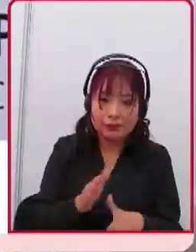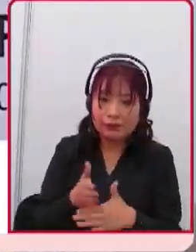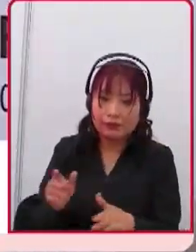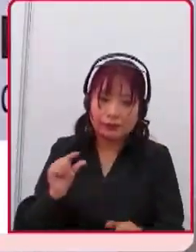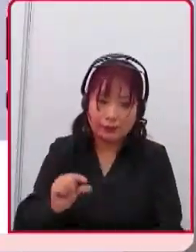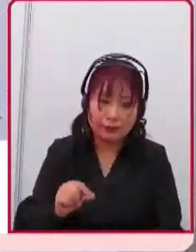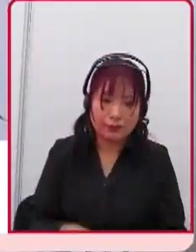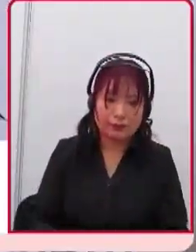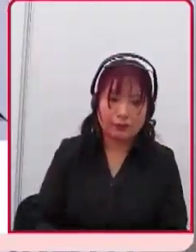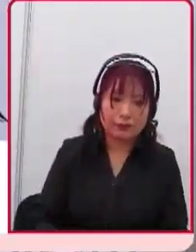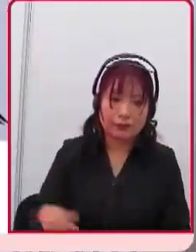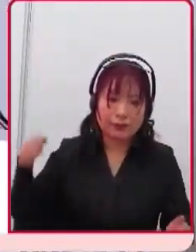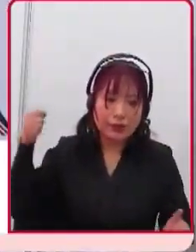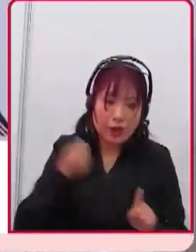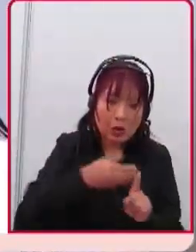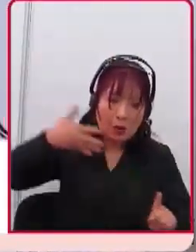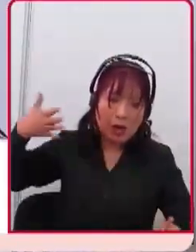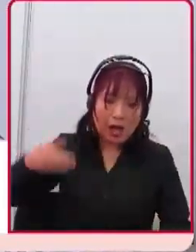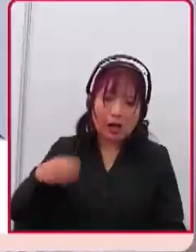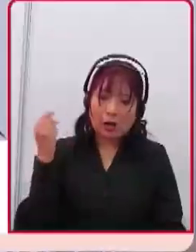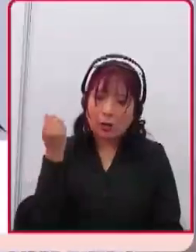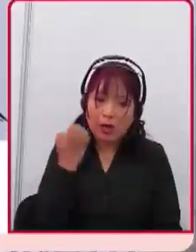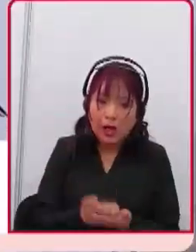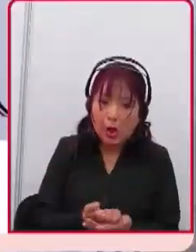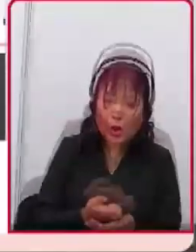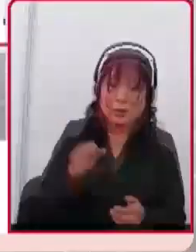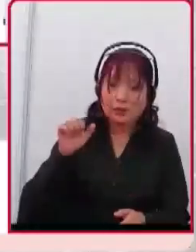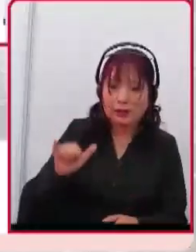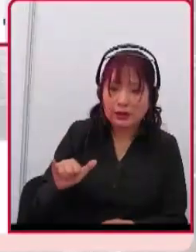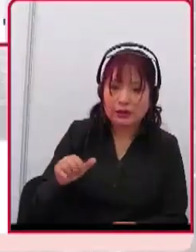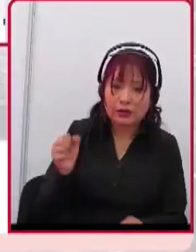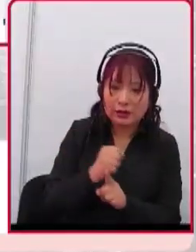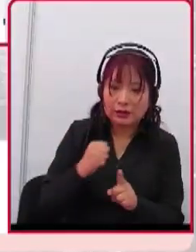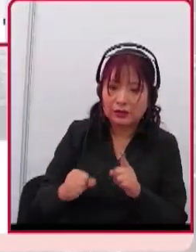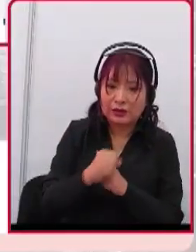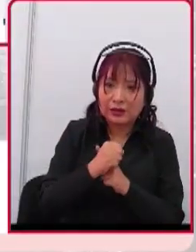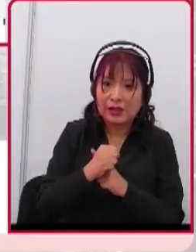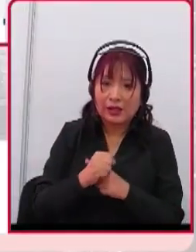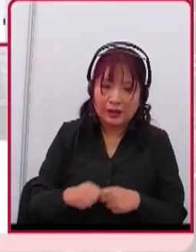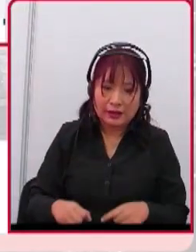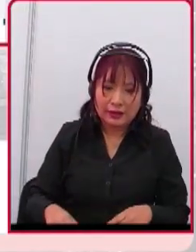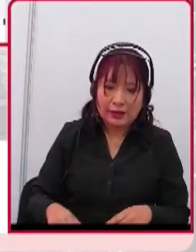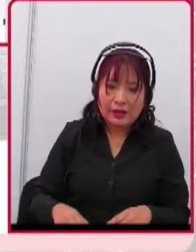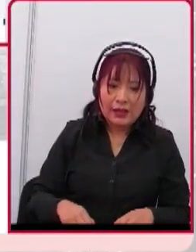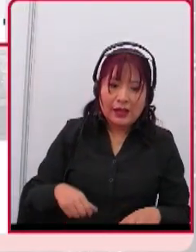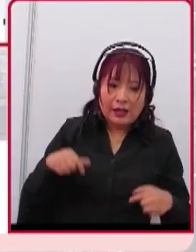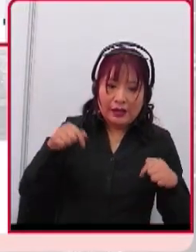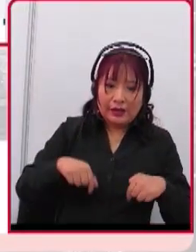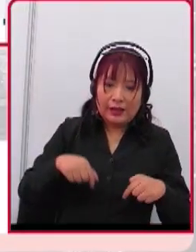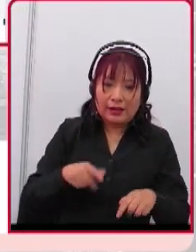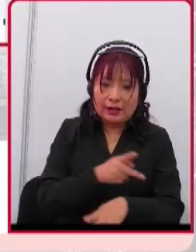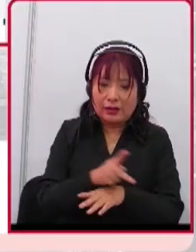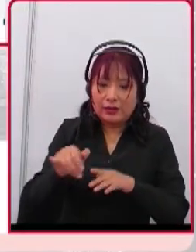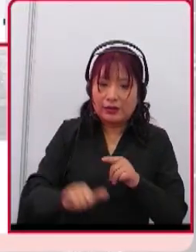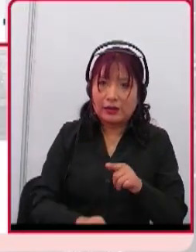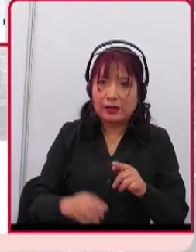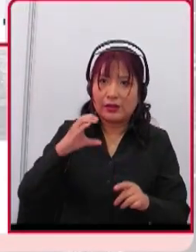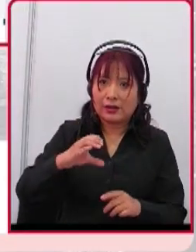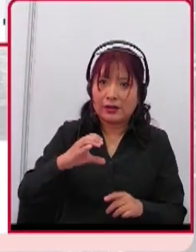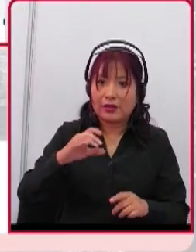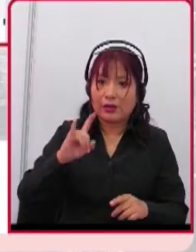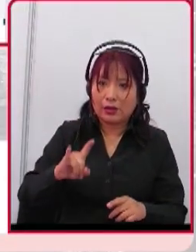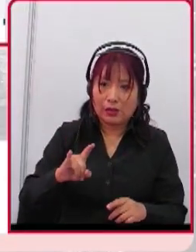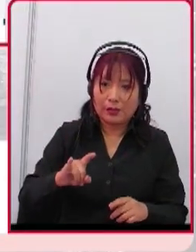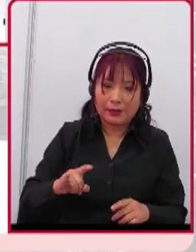económico y social que tienen específicamente los proyectos de cobre en la sostenibilidad de la industria minera en el Perú. Muy bien, de